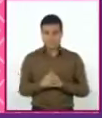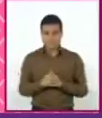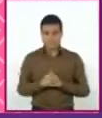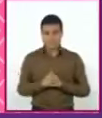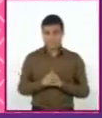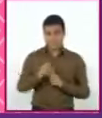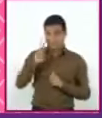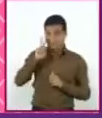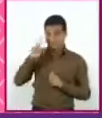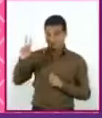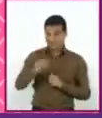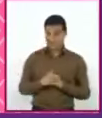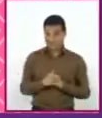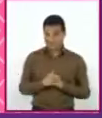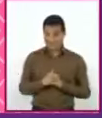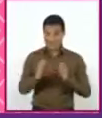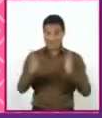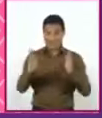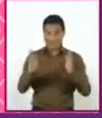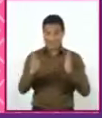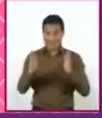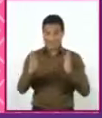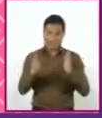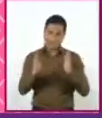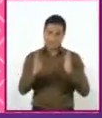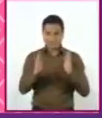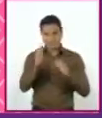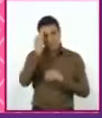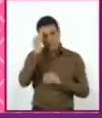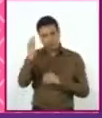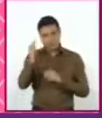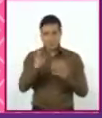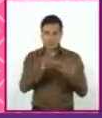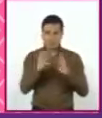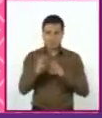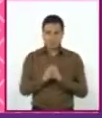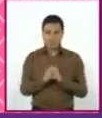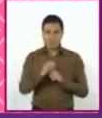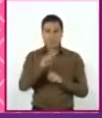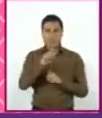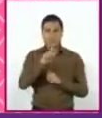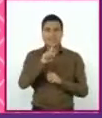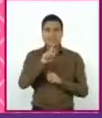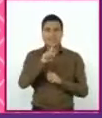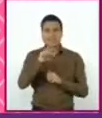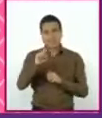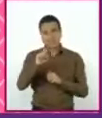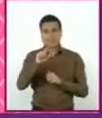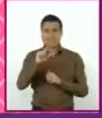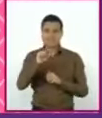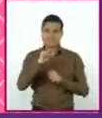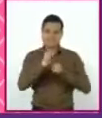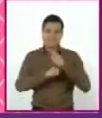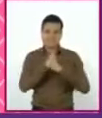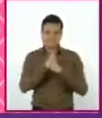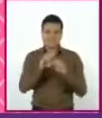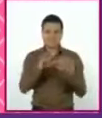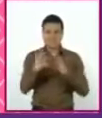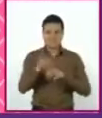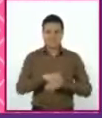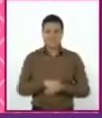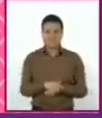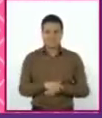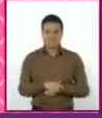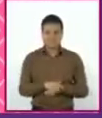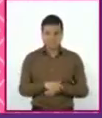pueden observar, es un periodo de mediano plazo que abarca un siglo y 7 décadas aproximadamente.